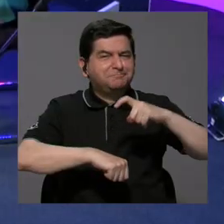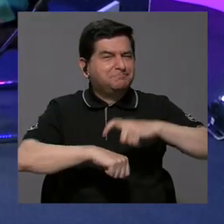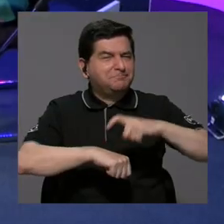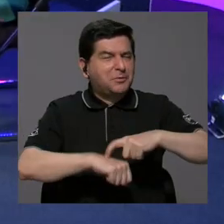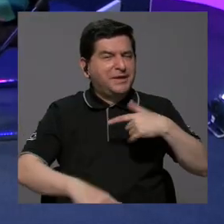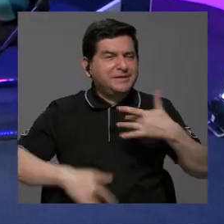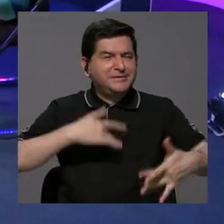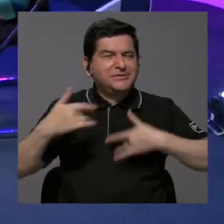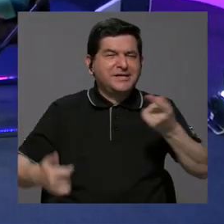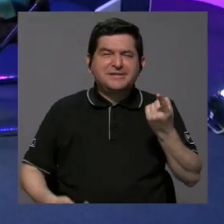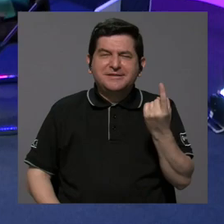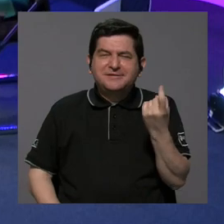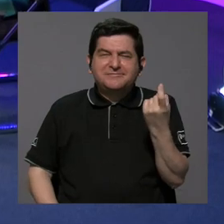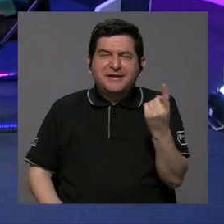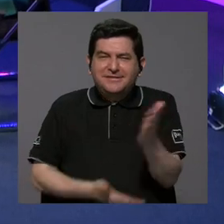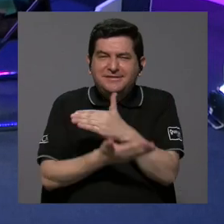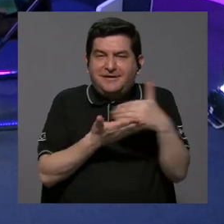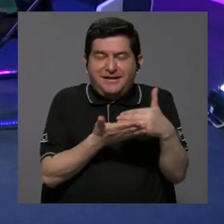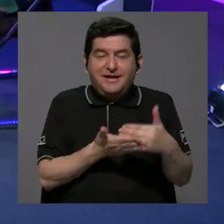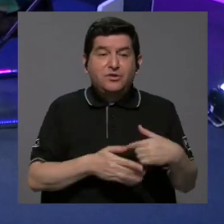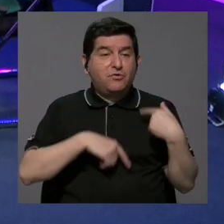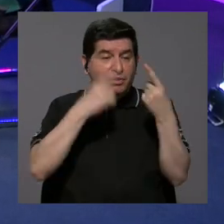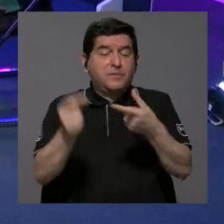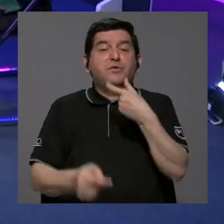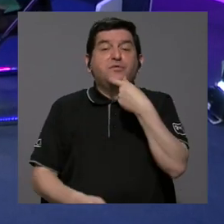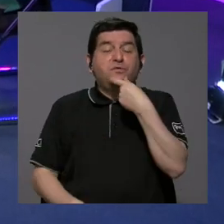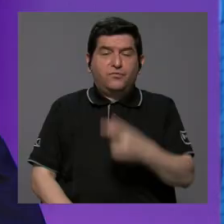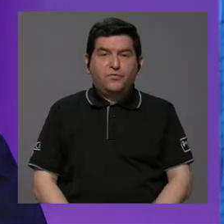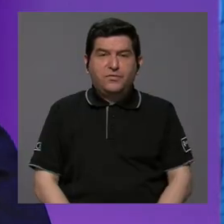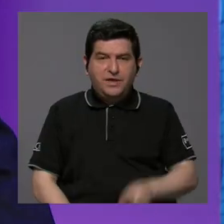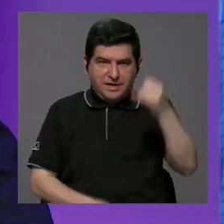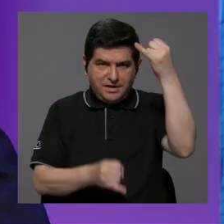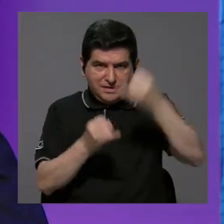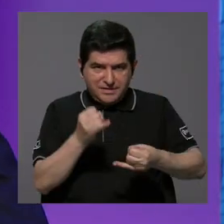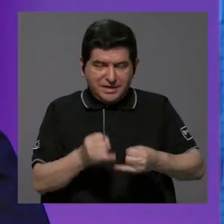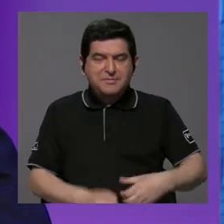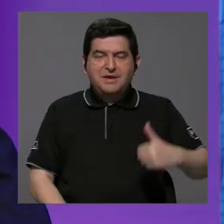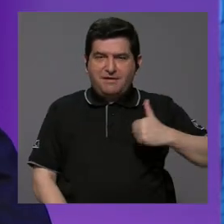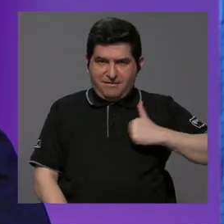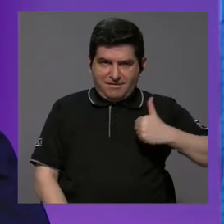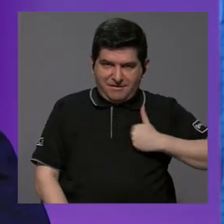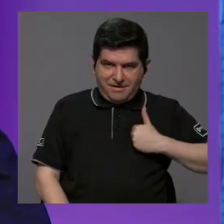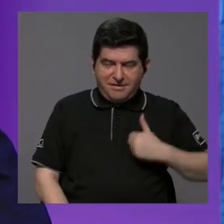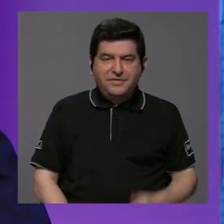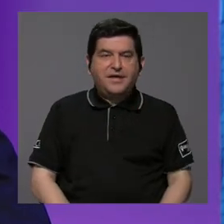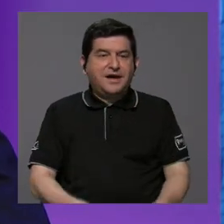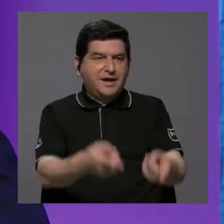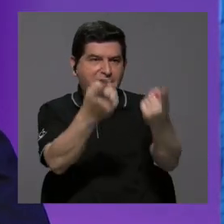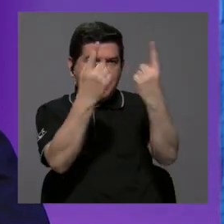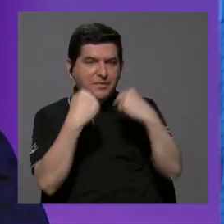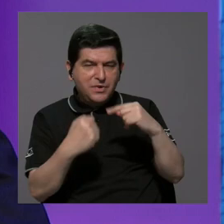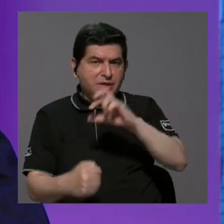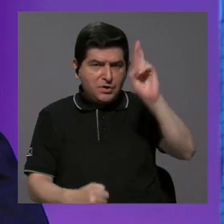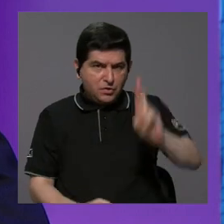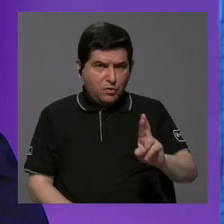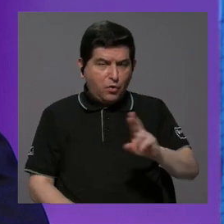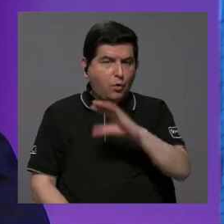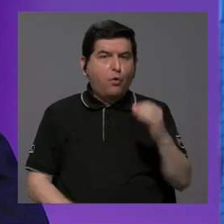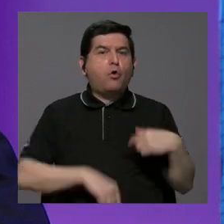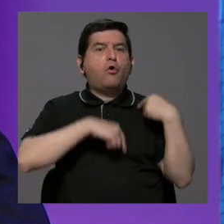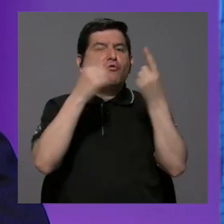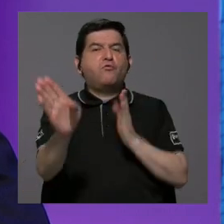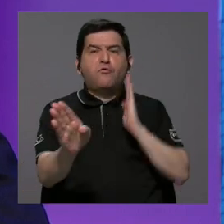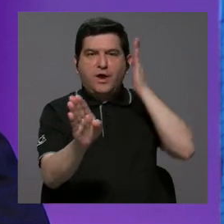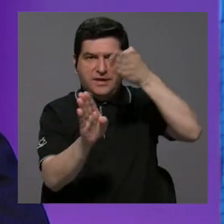sentía que necesitaba algo más y por eso me fui al Reino Unido se cierra el capítulo de Canadá regresas a Costa Rica o